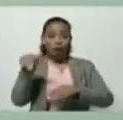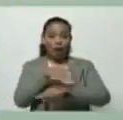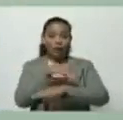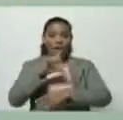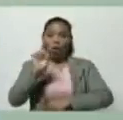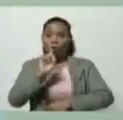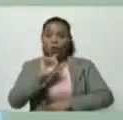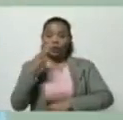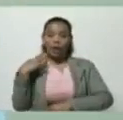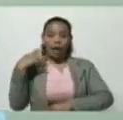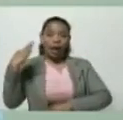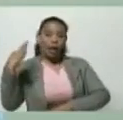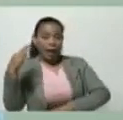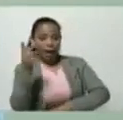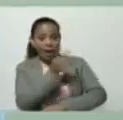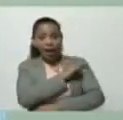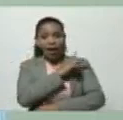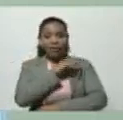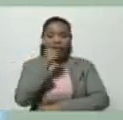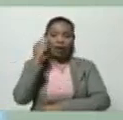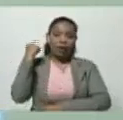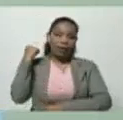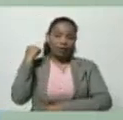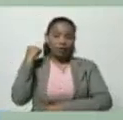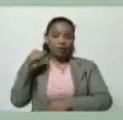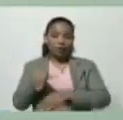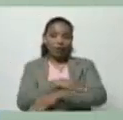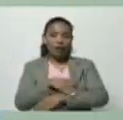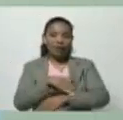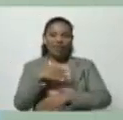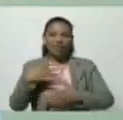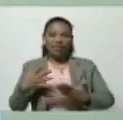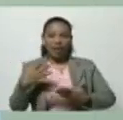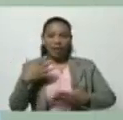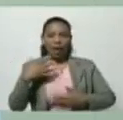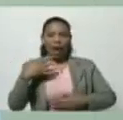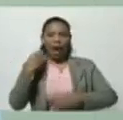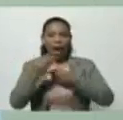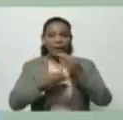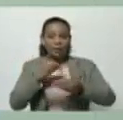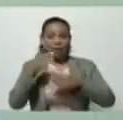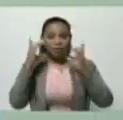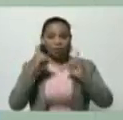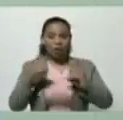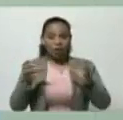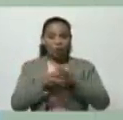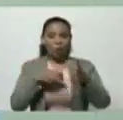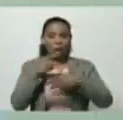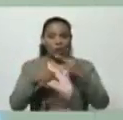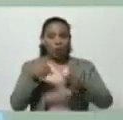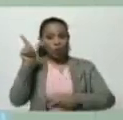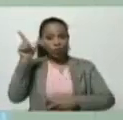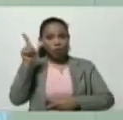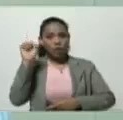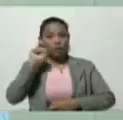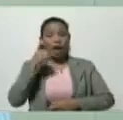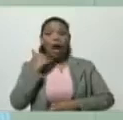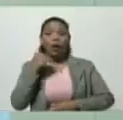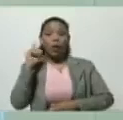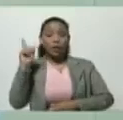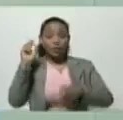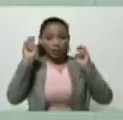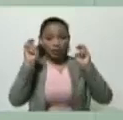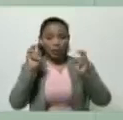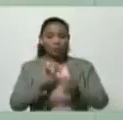se elija al jefe o jefa de calle, ¿qué tiene planteado el Partido Socialista Unido de Venezuela? Y quiero saber si se ha presentado ese